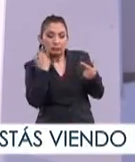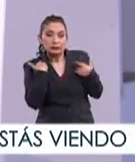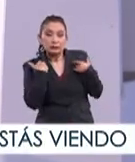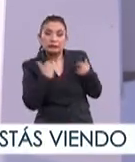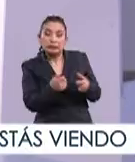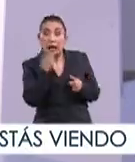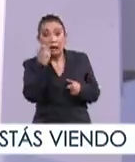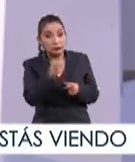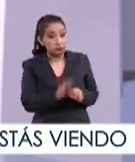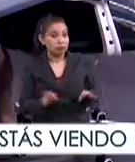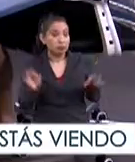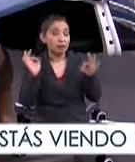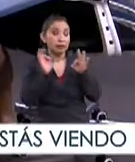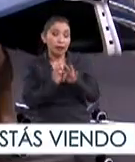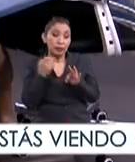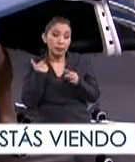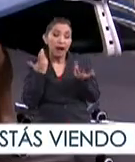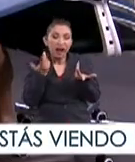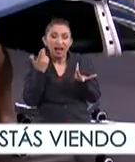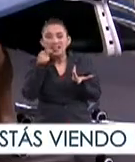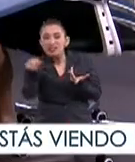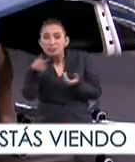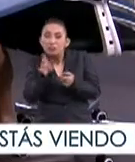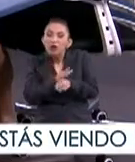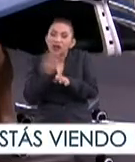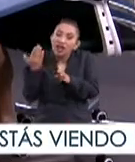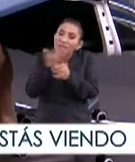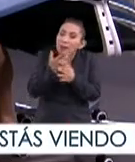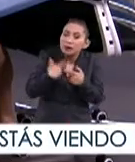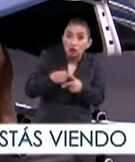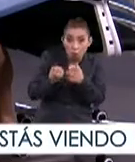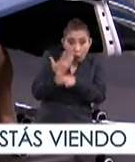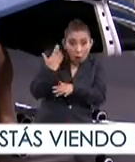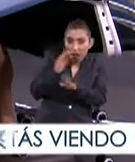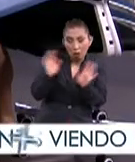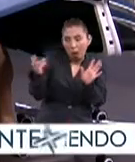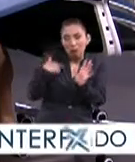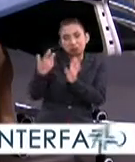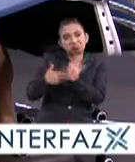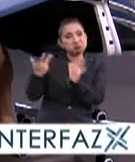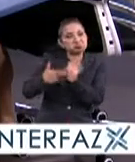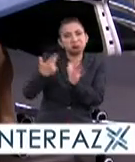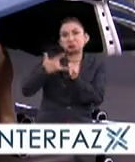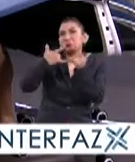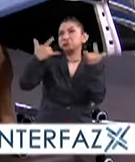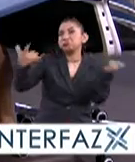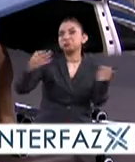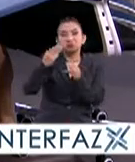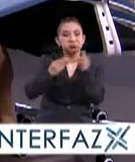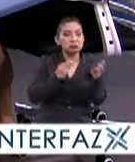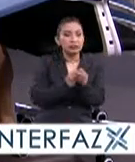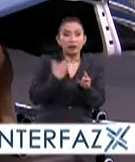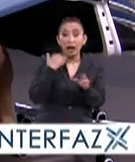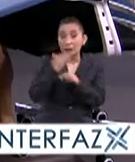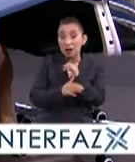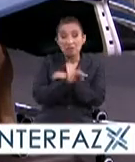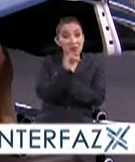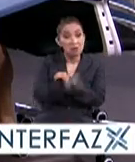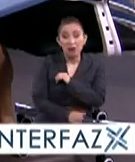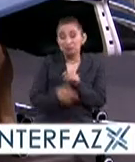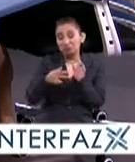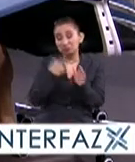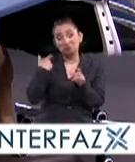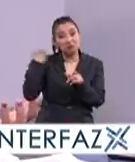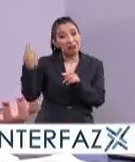es, yo creo que algo fundamental para poder entender este fenómeno que no es nuevo, no se va a acabar y pues que